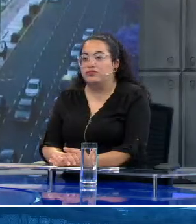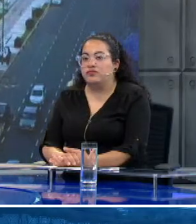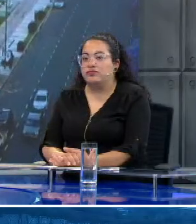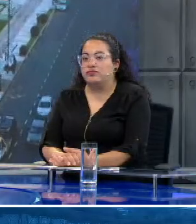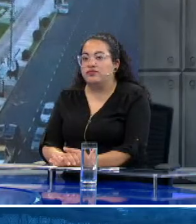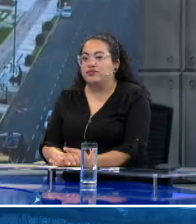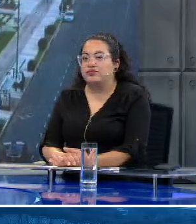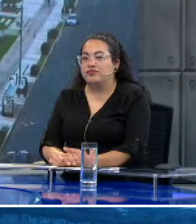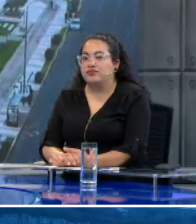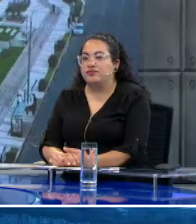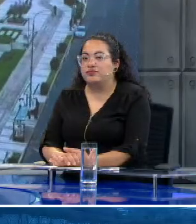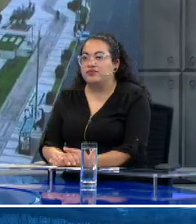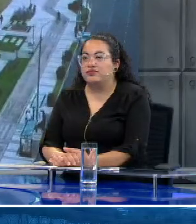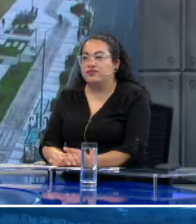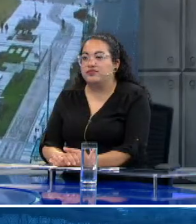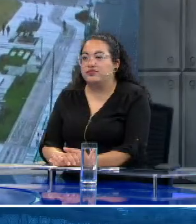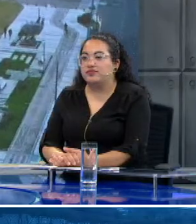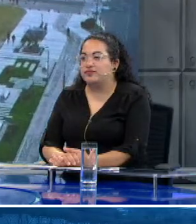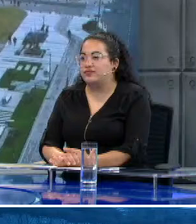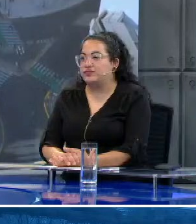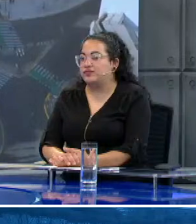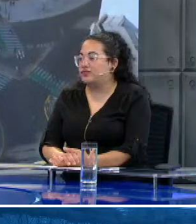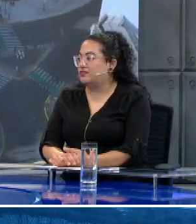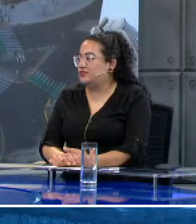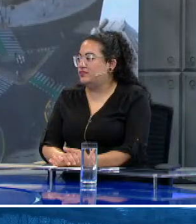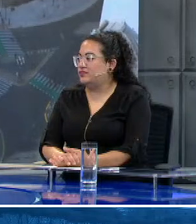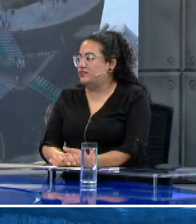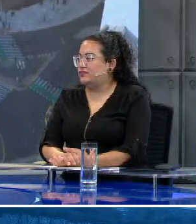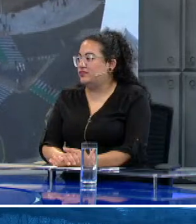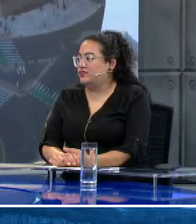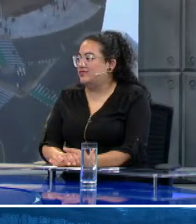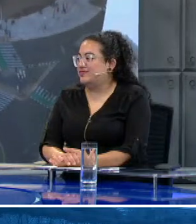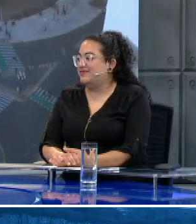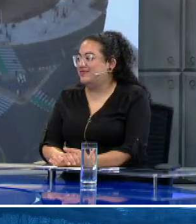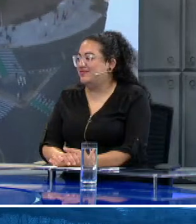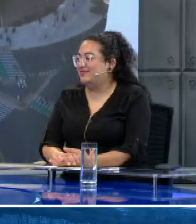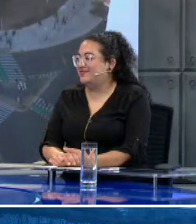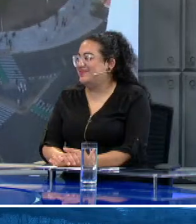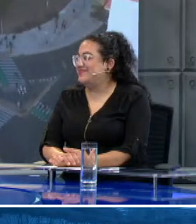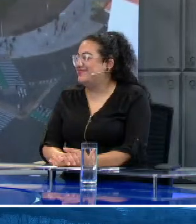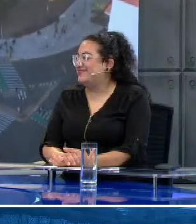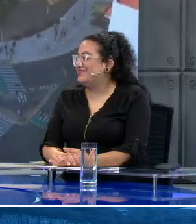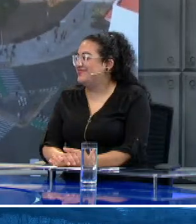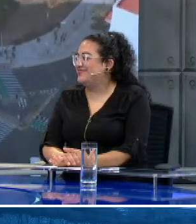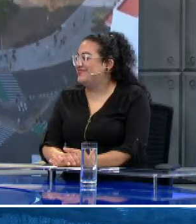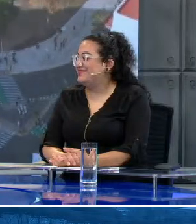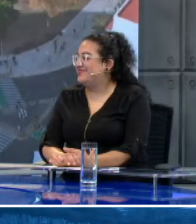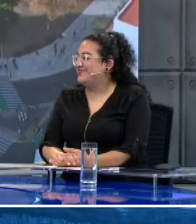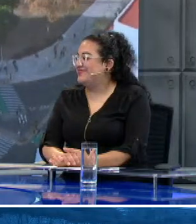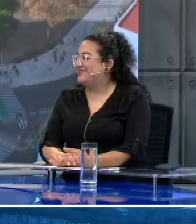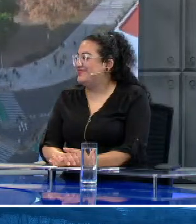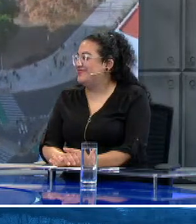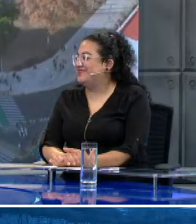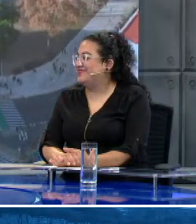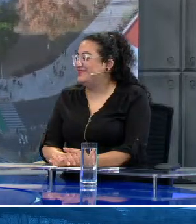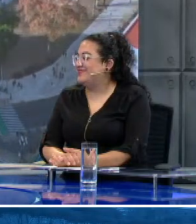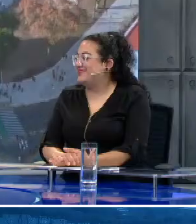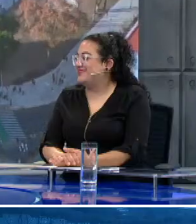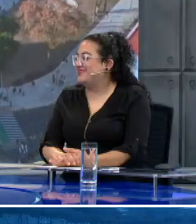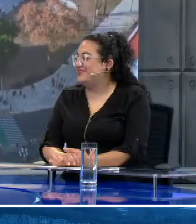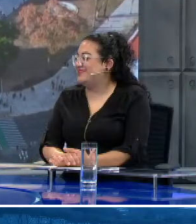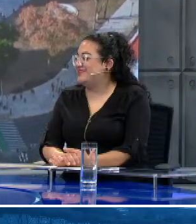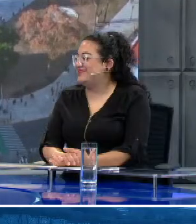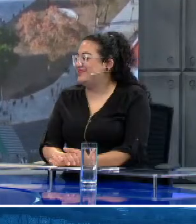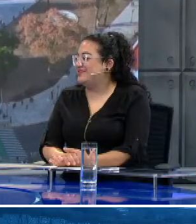Y difícilmente se prolongue el espíritu franciscano. Ojalá que se mantenga, pero bueno, complicado sí, en un